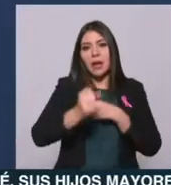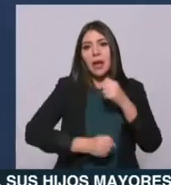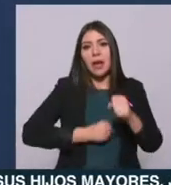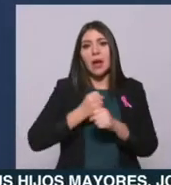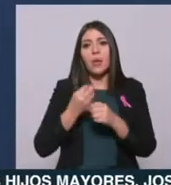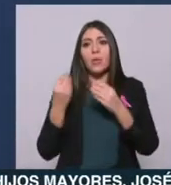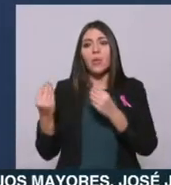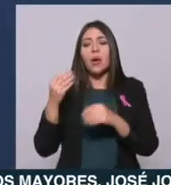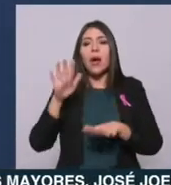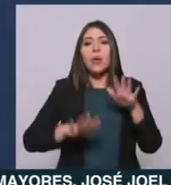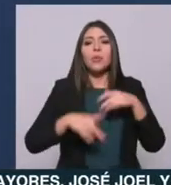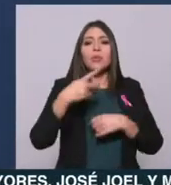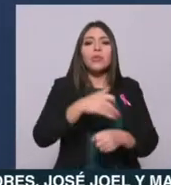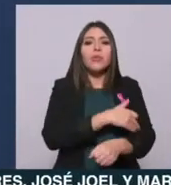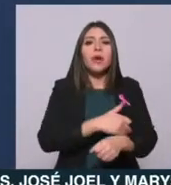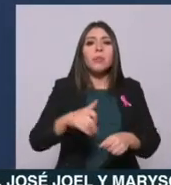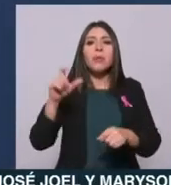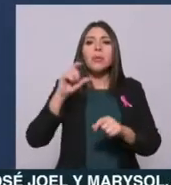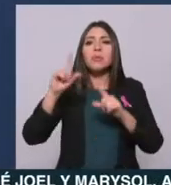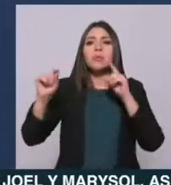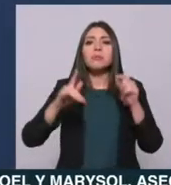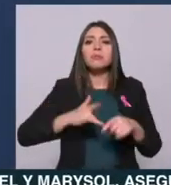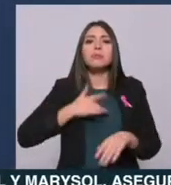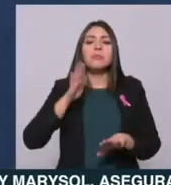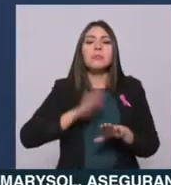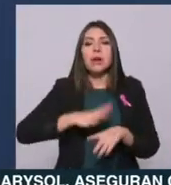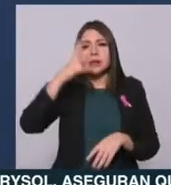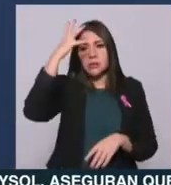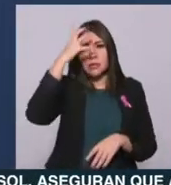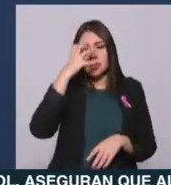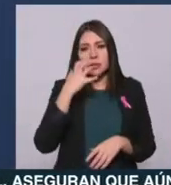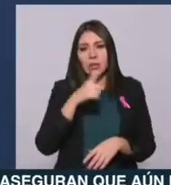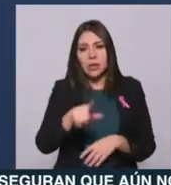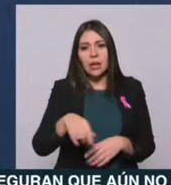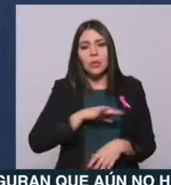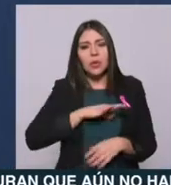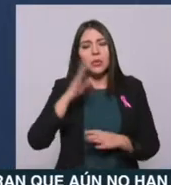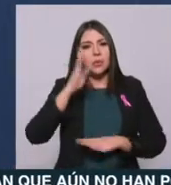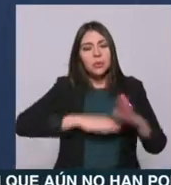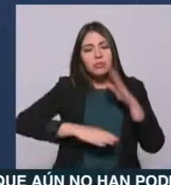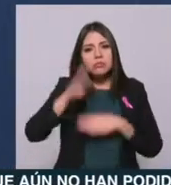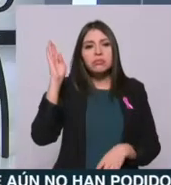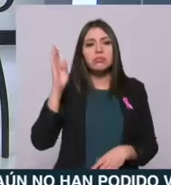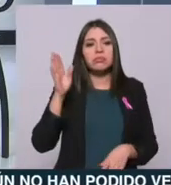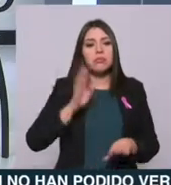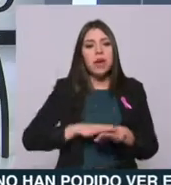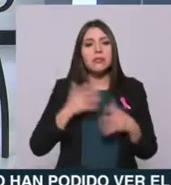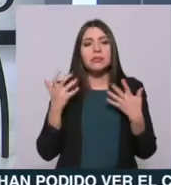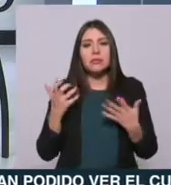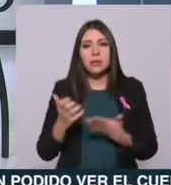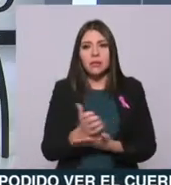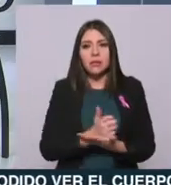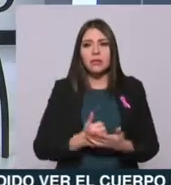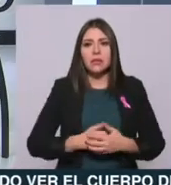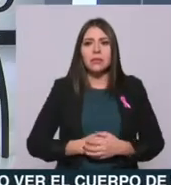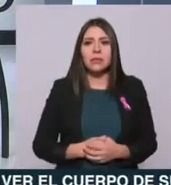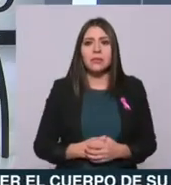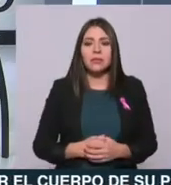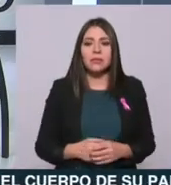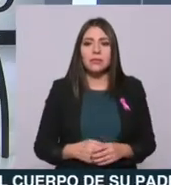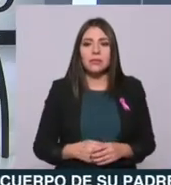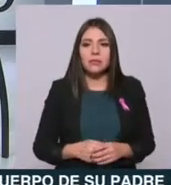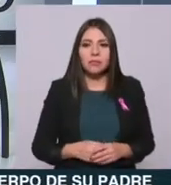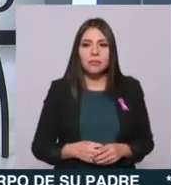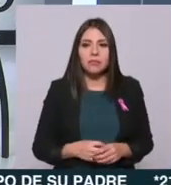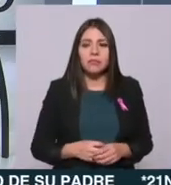muchos cuando tienen ausencias en casa representa mucha mayor tristeza. ¿Esto les permite salir adelante con muchas más ganas? Definitivamente. En el momento en